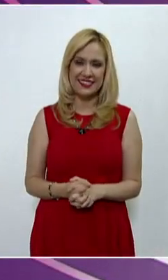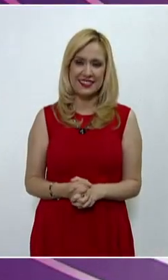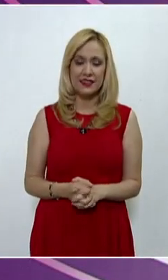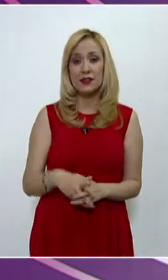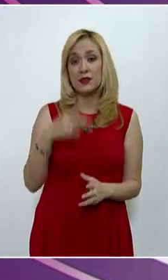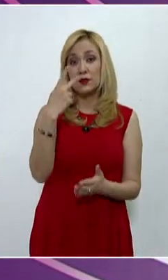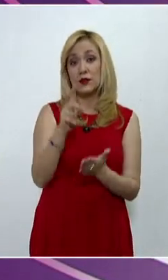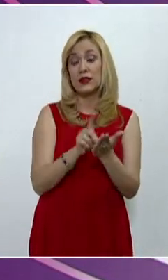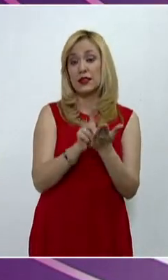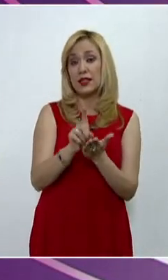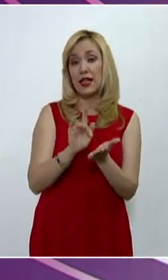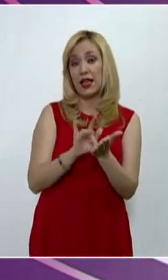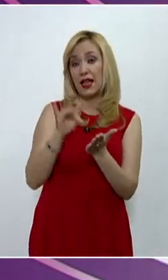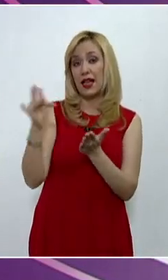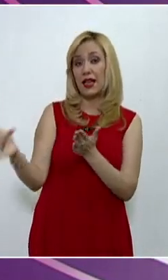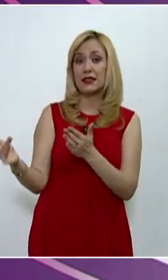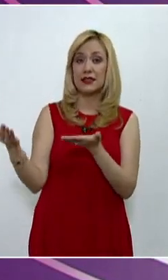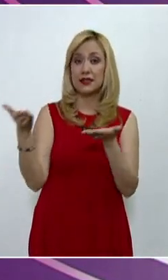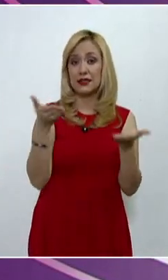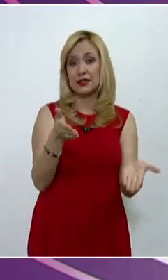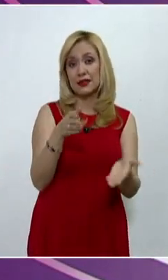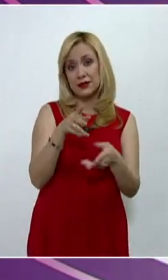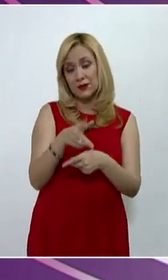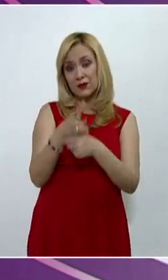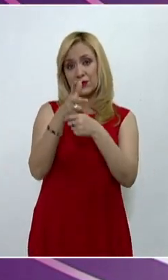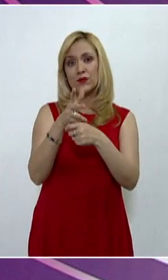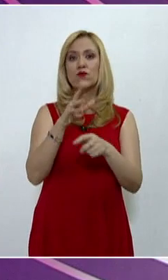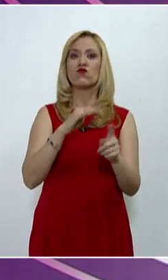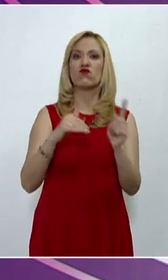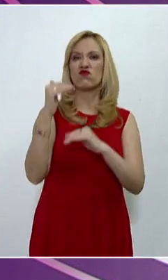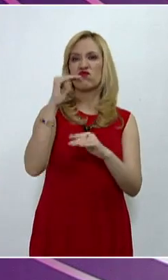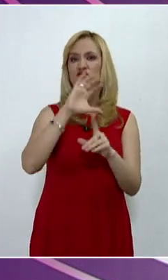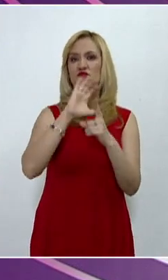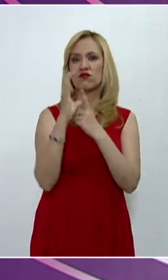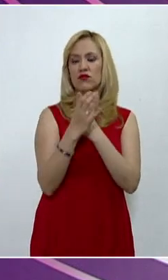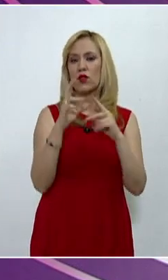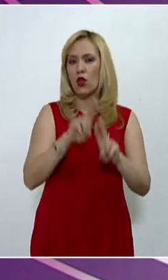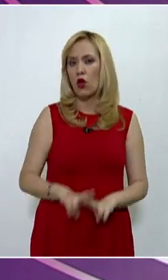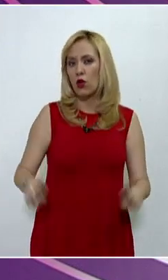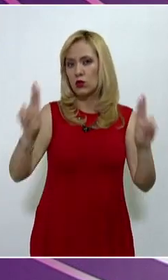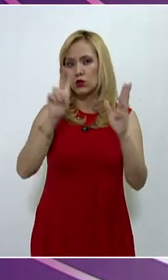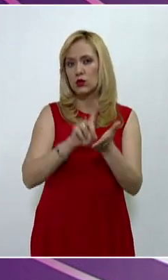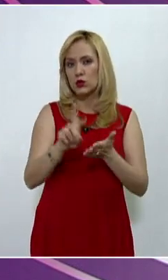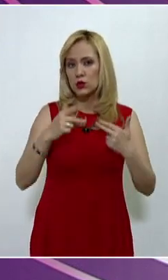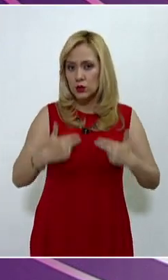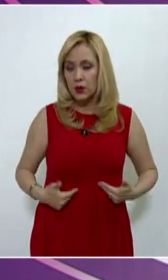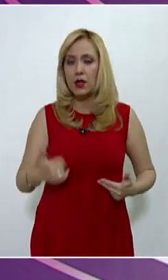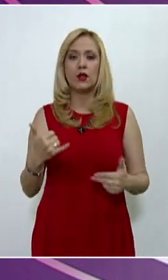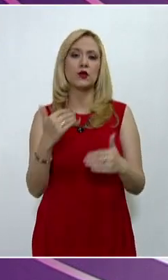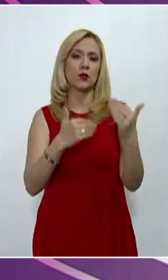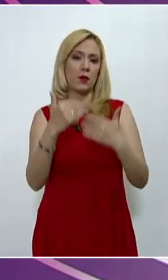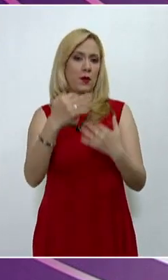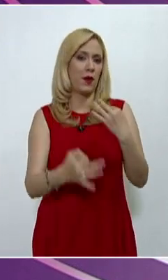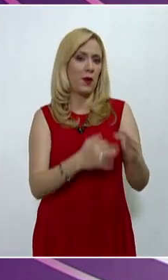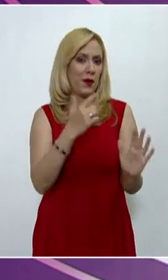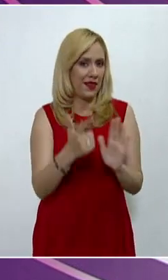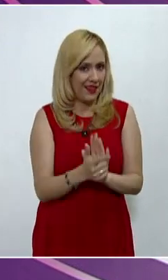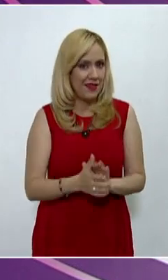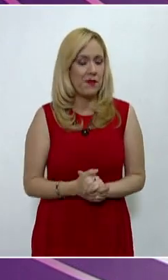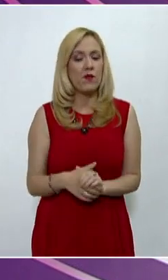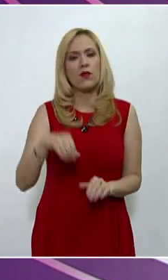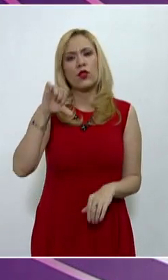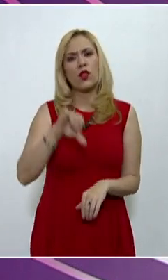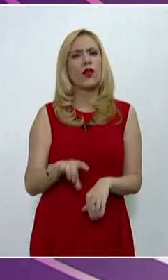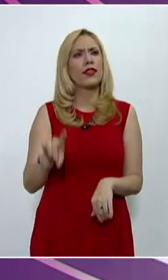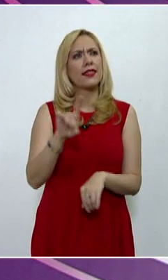Tus Derechos llega a ti gracias a la Oficina en México del Alto Comisionado de las Naciones Unidas para los Derechos Humanos y a la Suprema Corte. El día de hoy